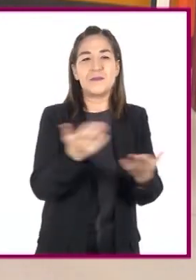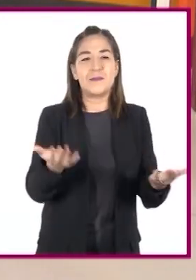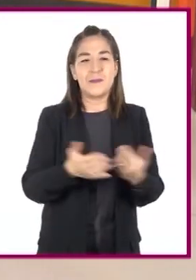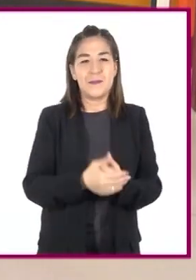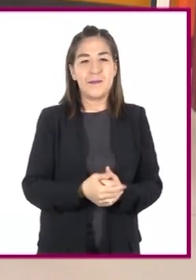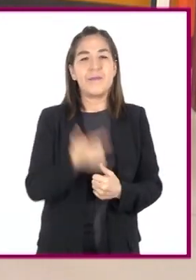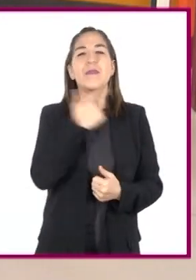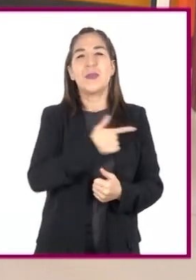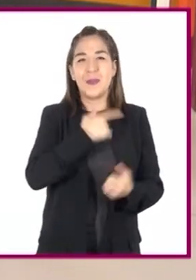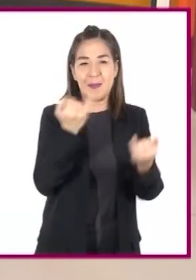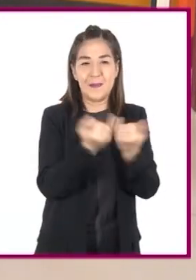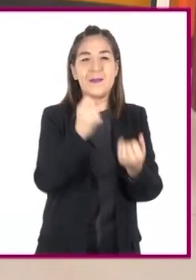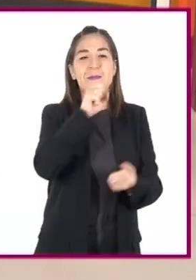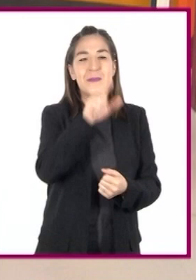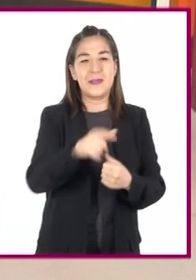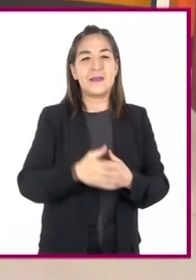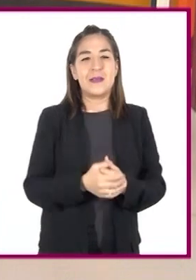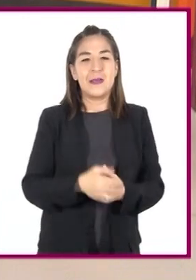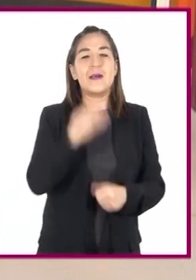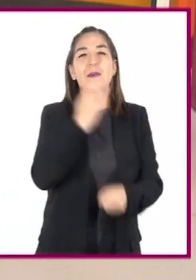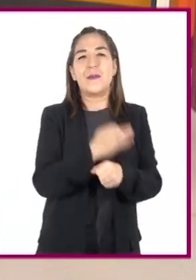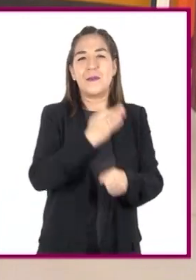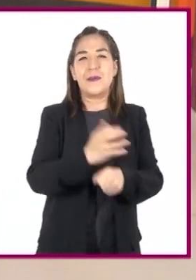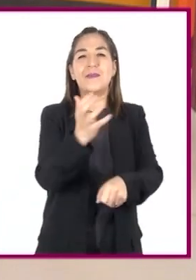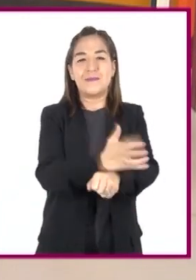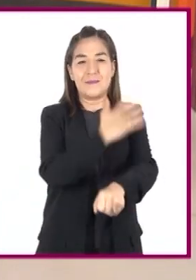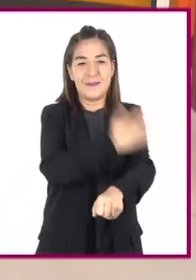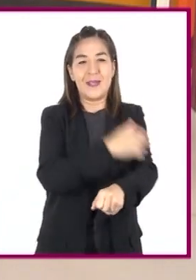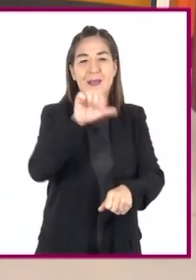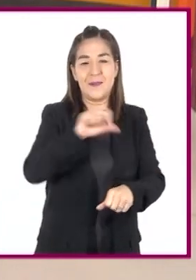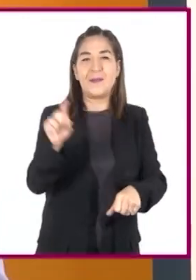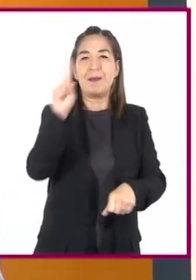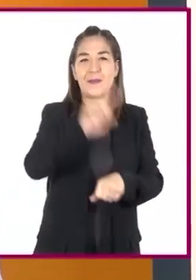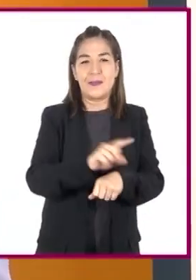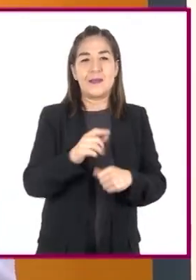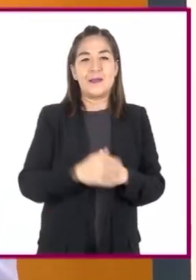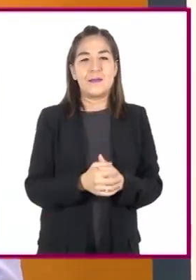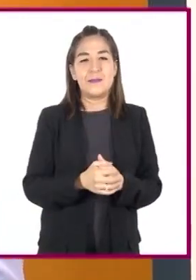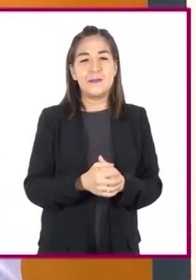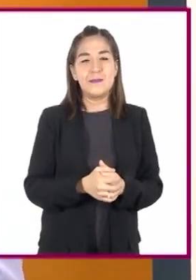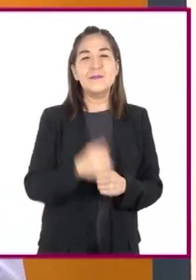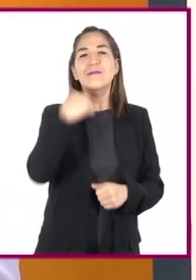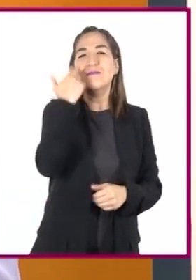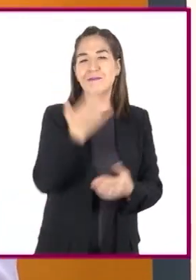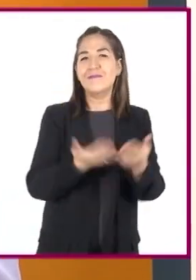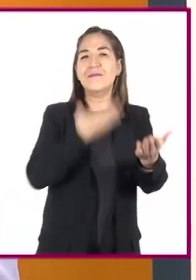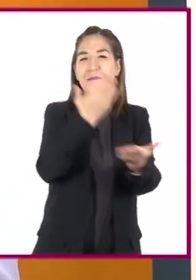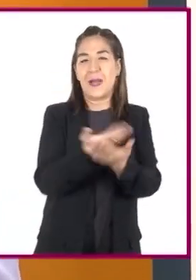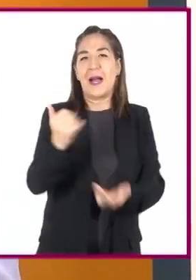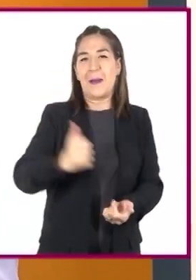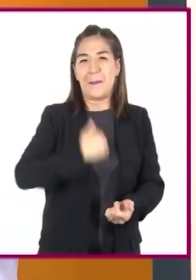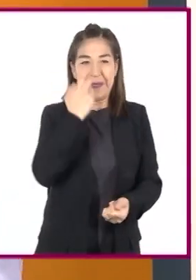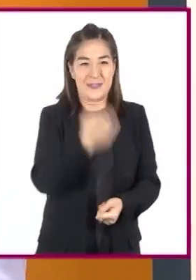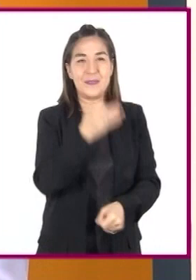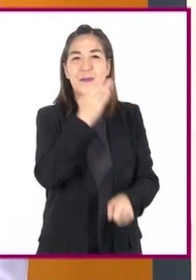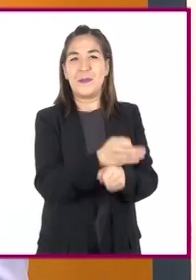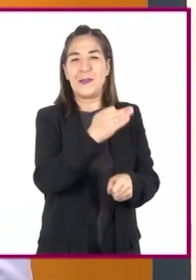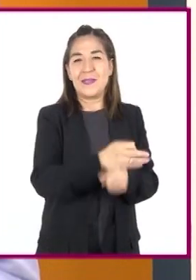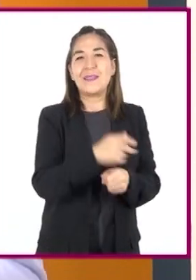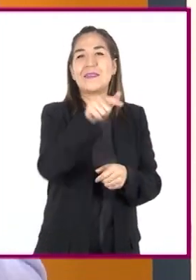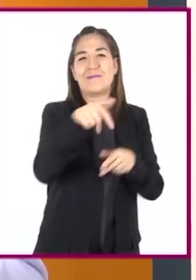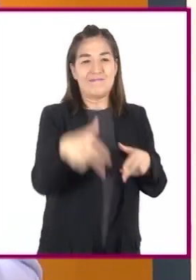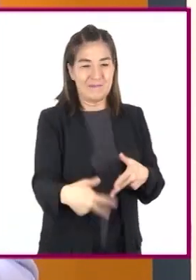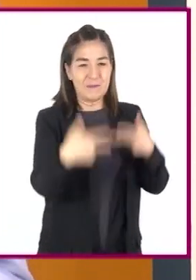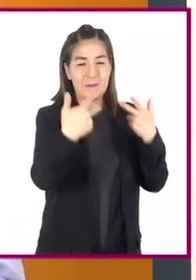un gusto igualmente, maestra Cintia, el que nos acompañe en este día. Queremos aprovechar este medio digital para